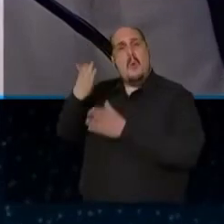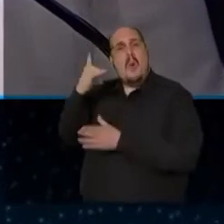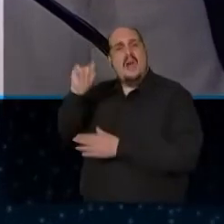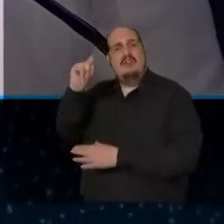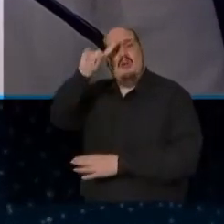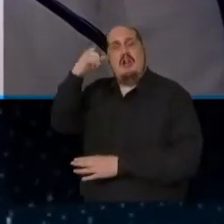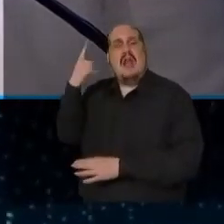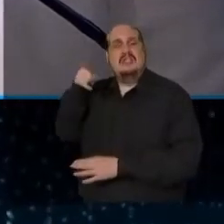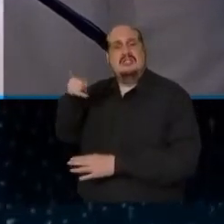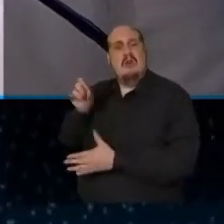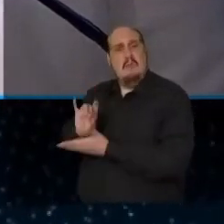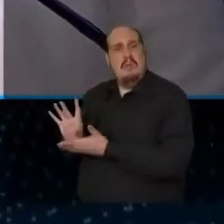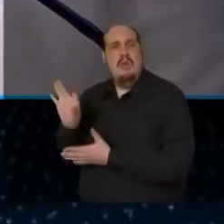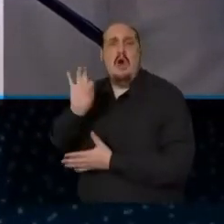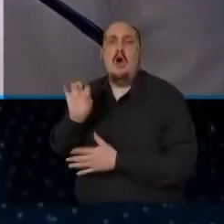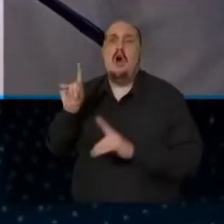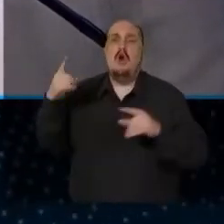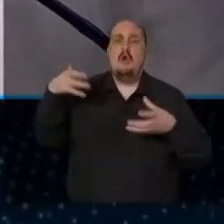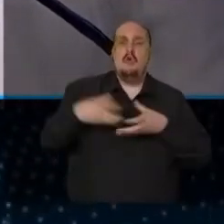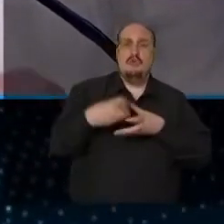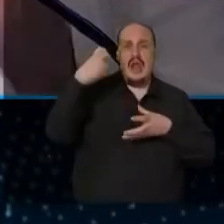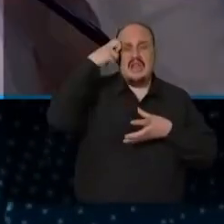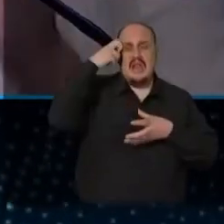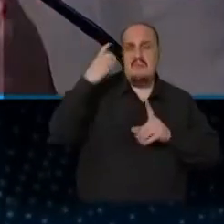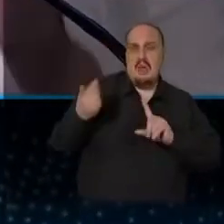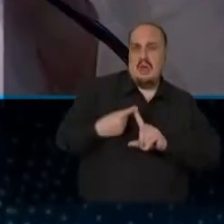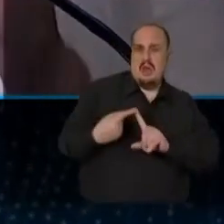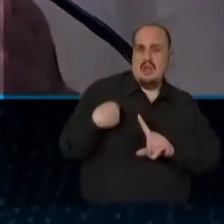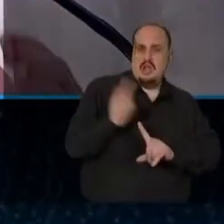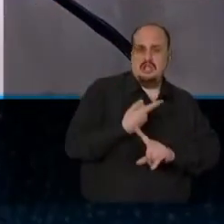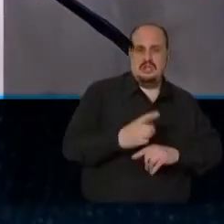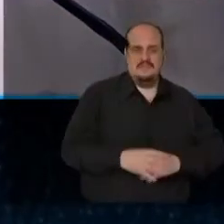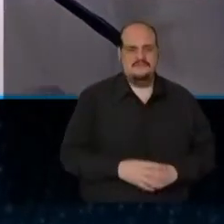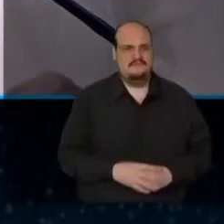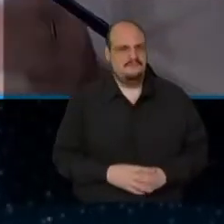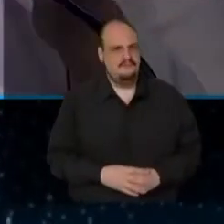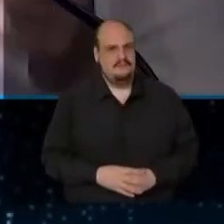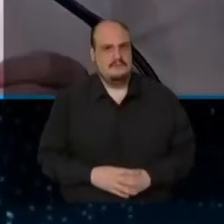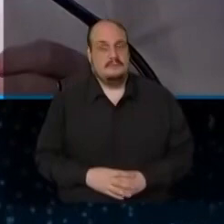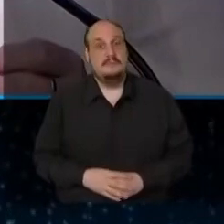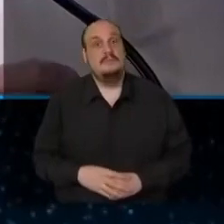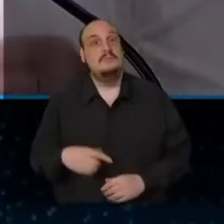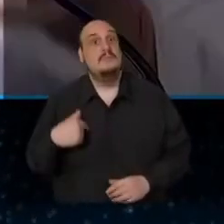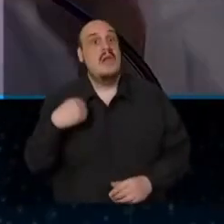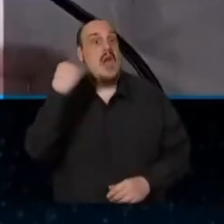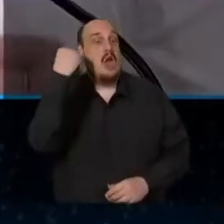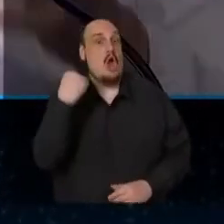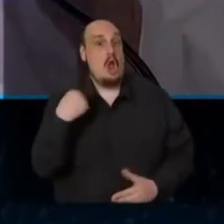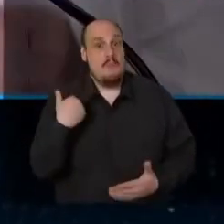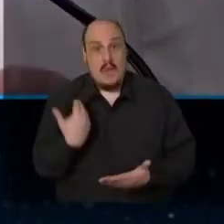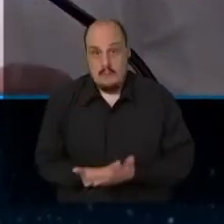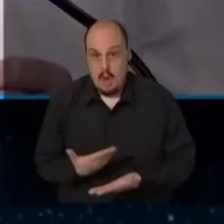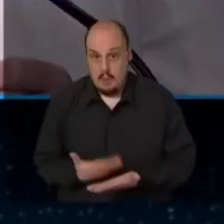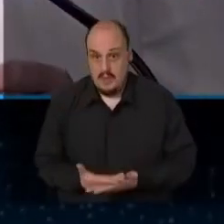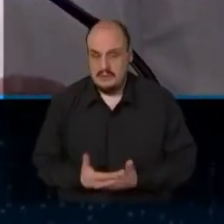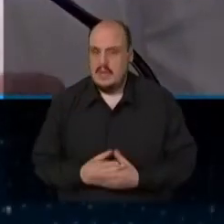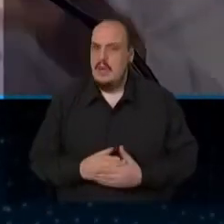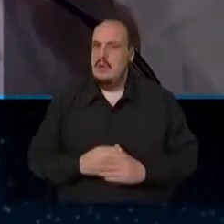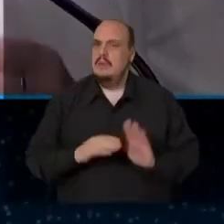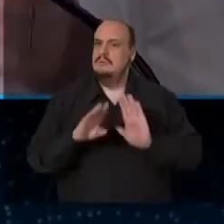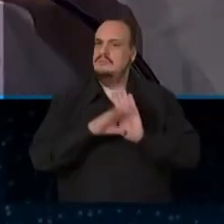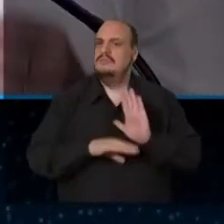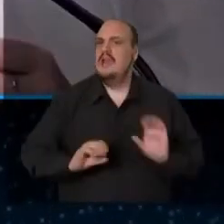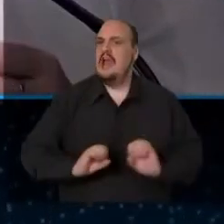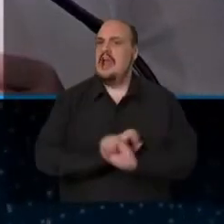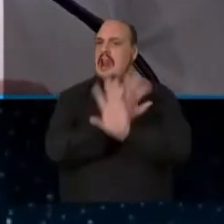votando ganancias con nosotros nuestra propuesta económica es una propuesta Clara y nítida